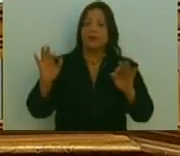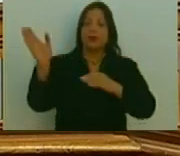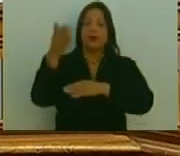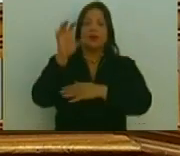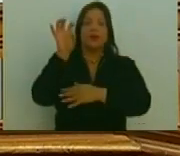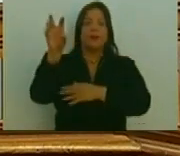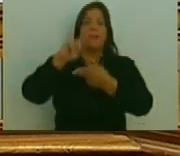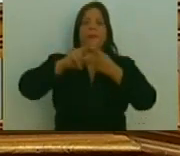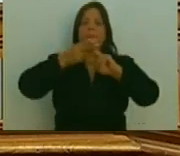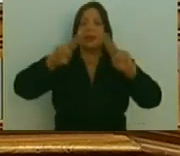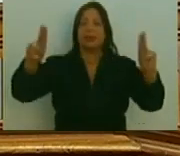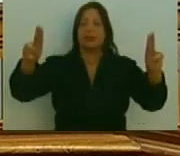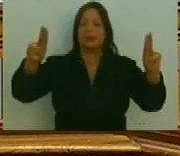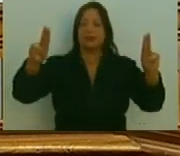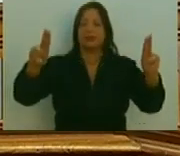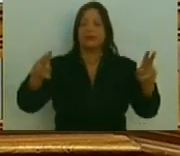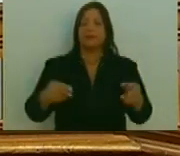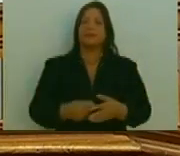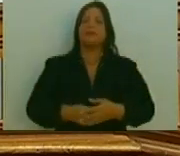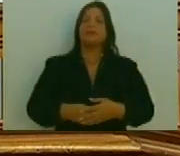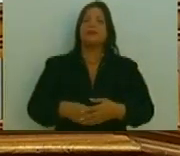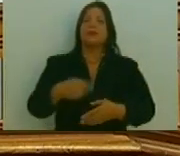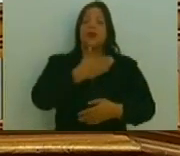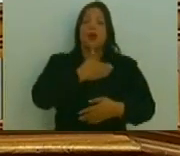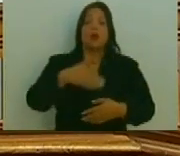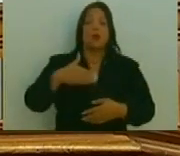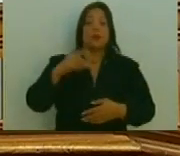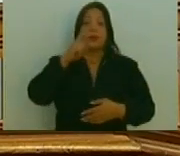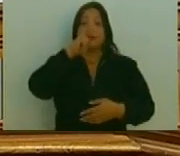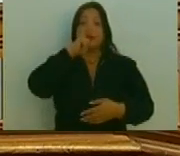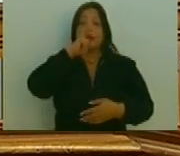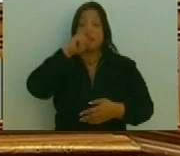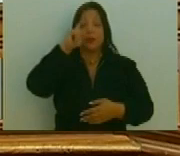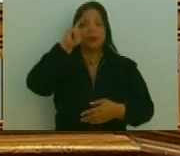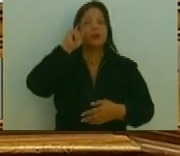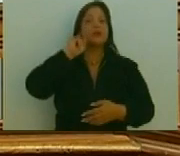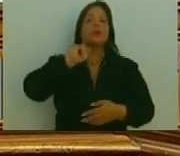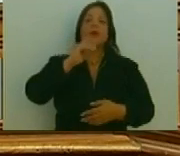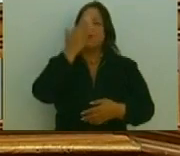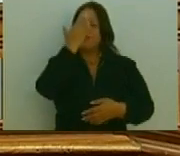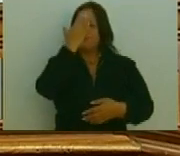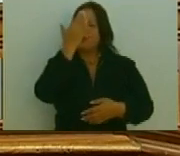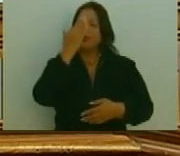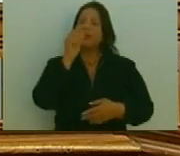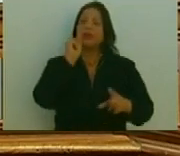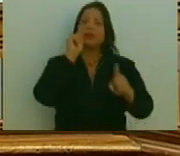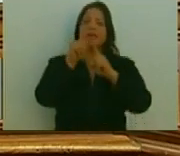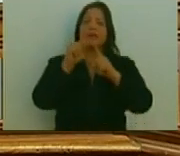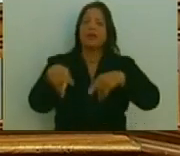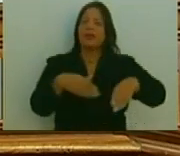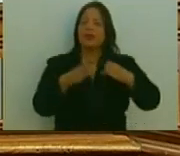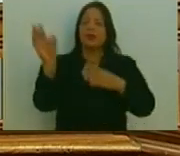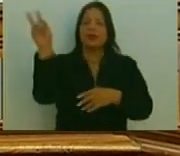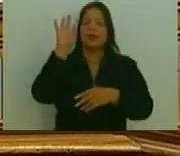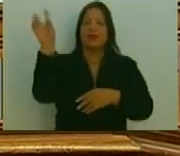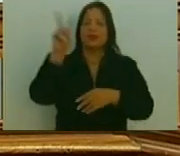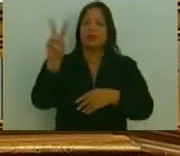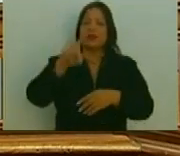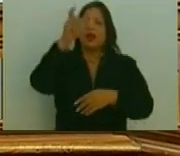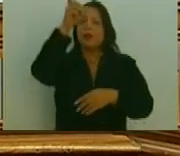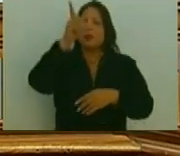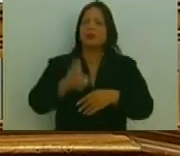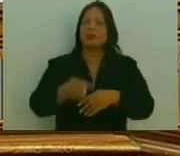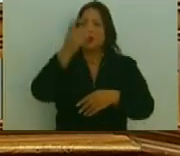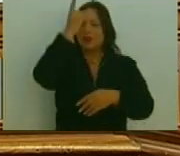que la patria así lo requiera. Con el presidente Nicolás Maduro al frente de los destinos de nuestra patria, las personas